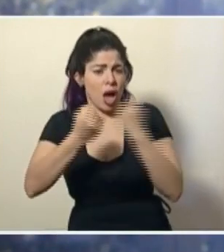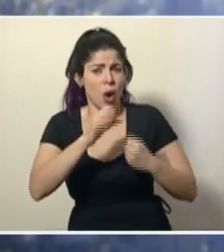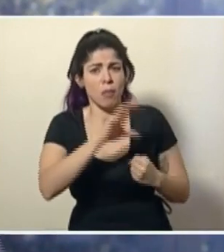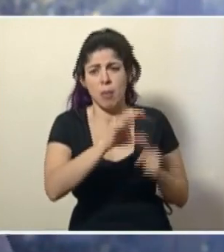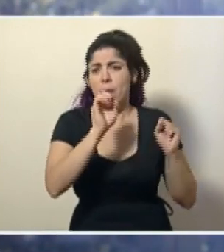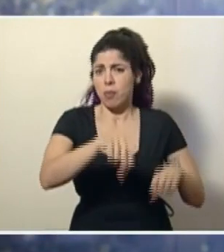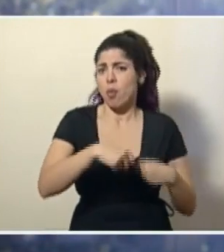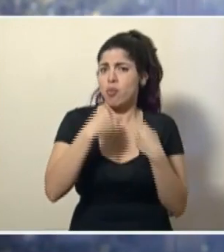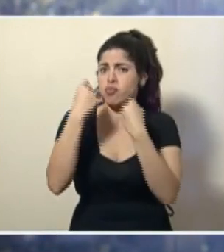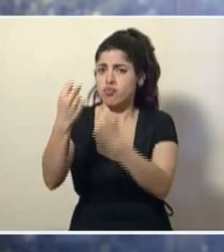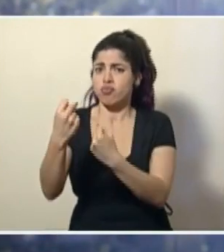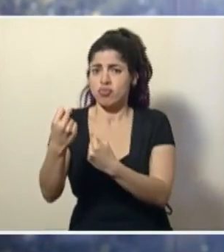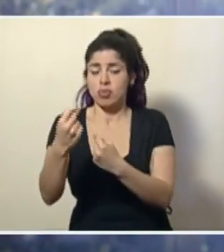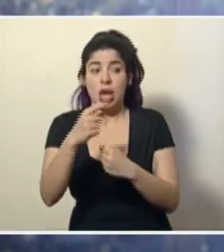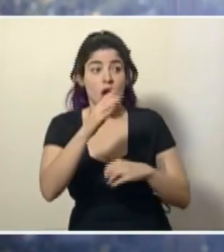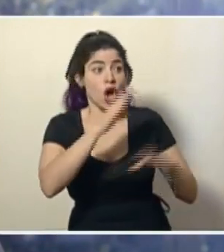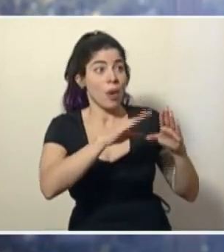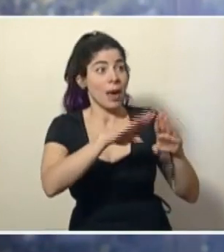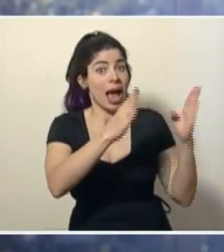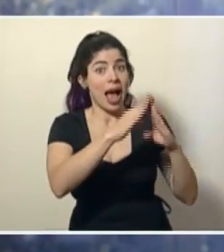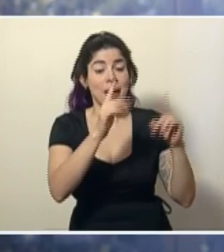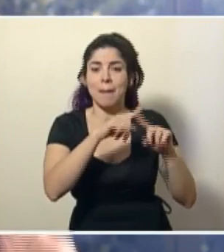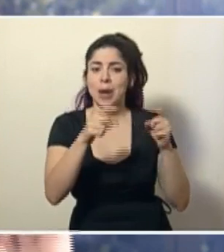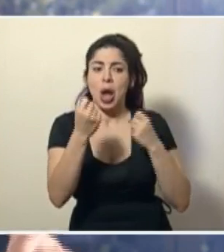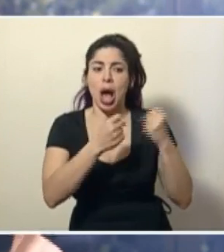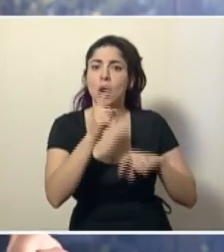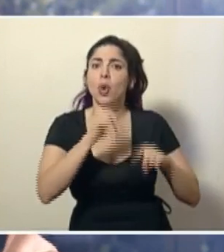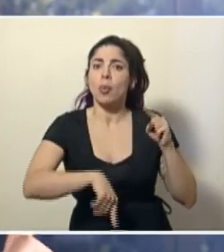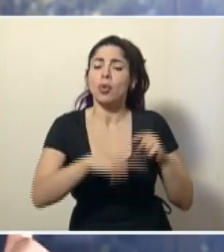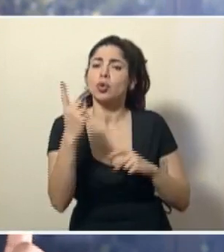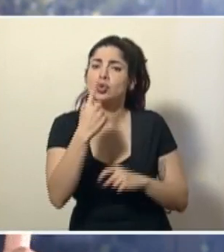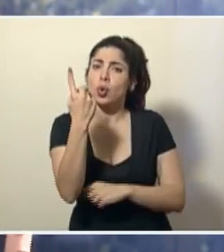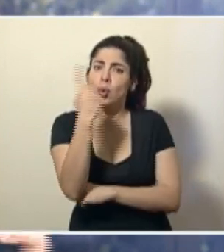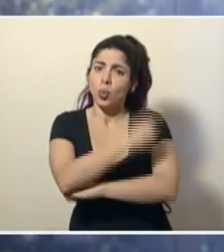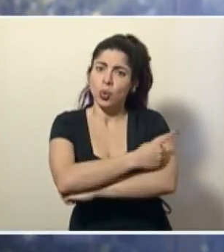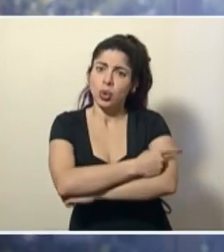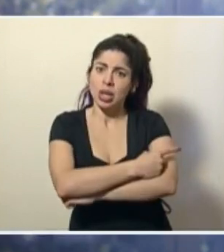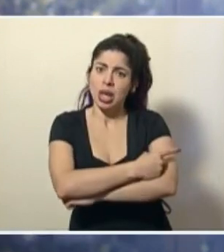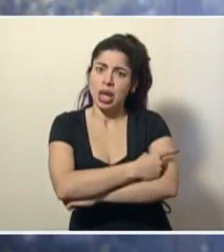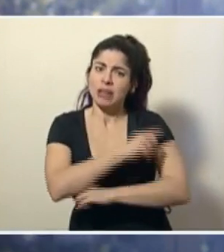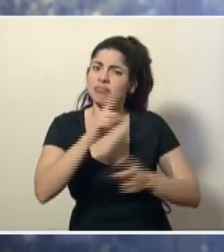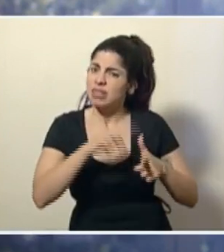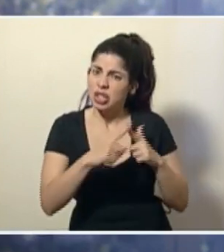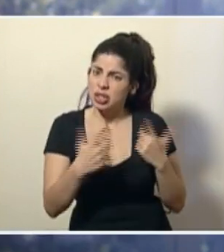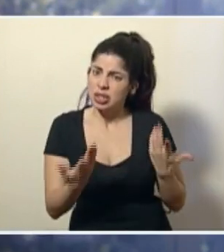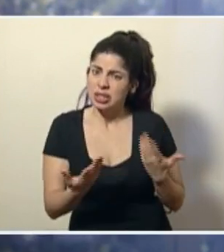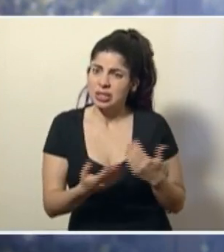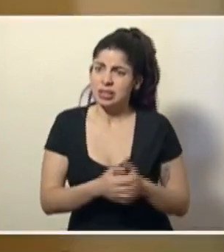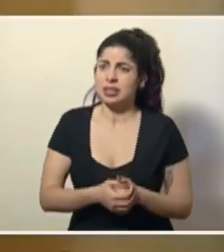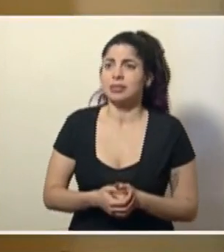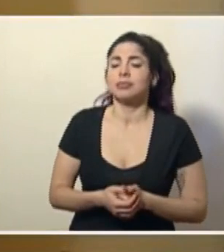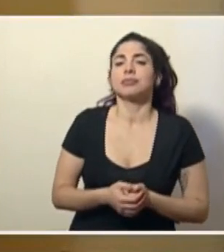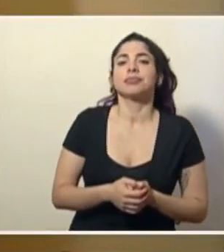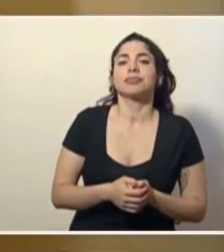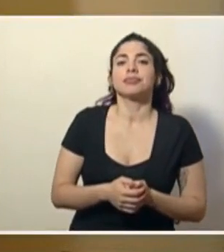carro, vamos a abrir los comercios aquí, pero no pueden ir en su carro, solo un día. Entonces...